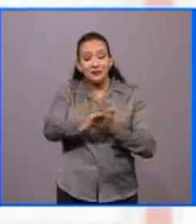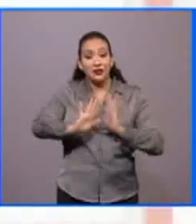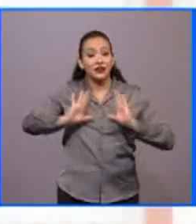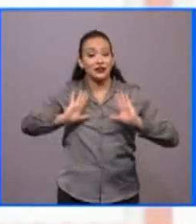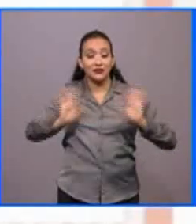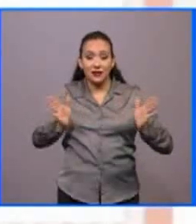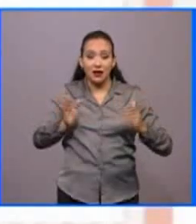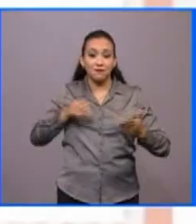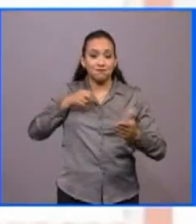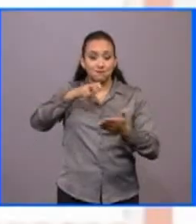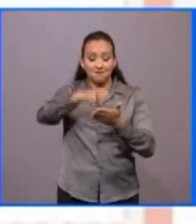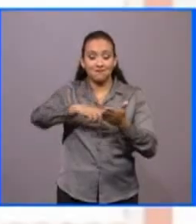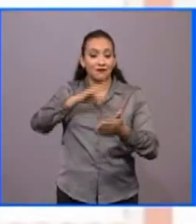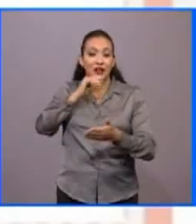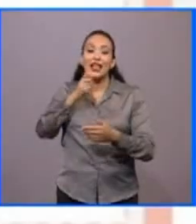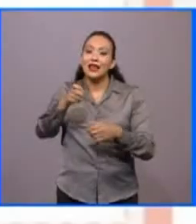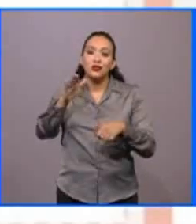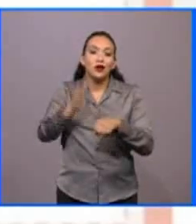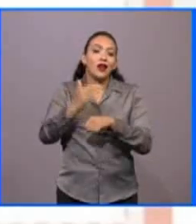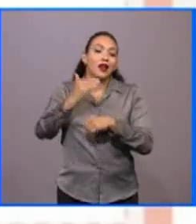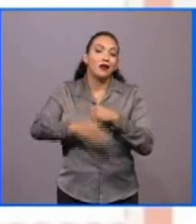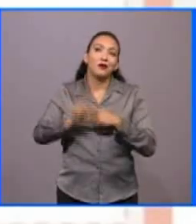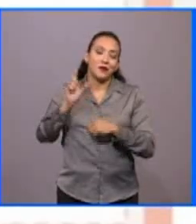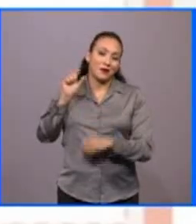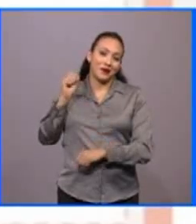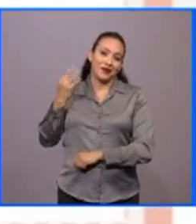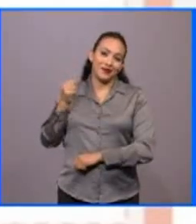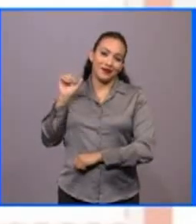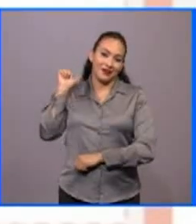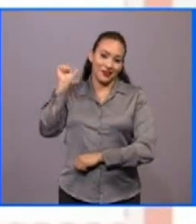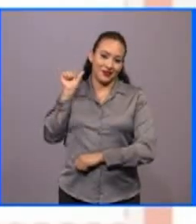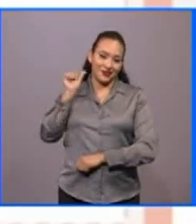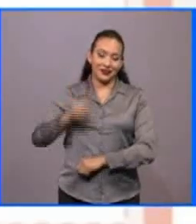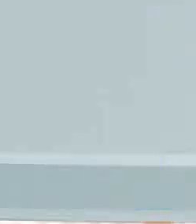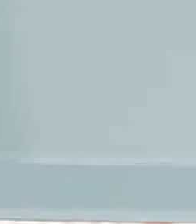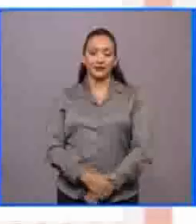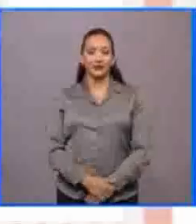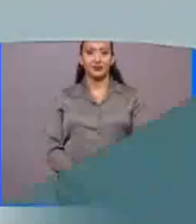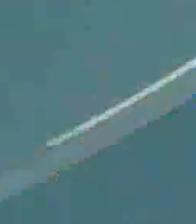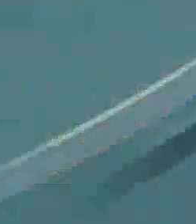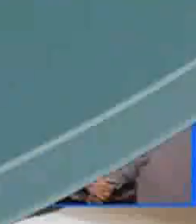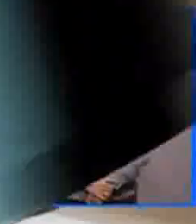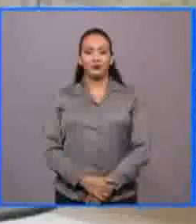impresas, proceso que culminó el pasado 29 de abril.